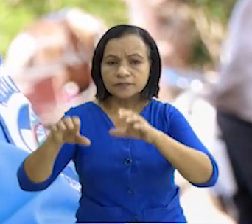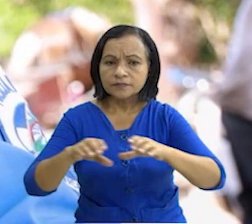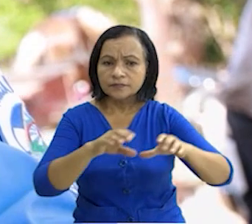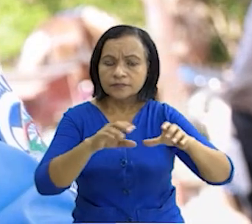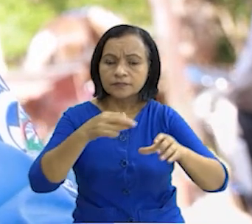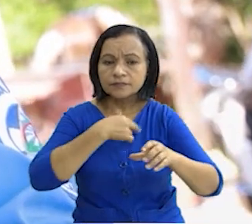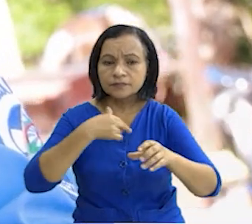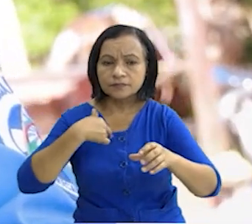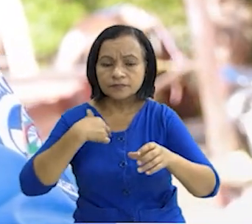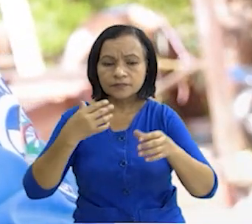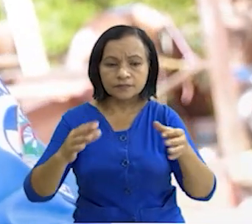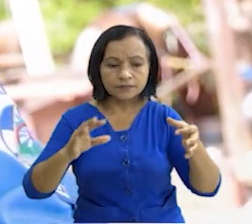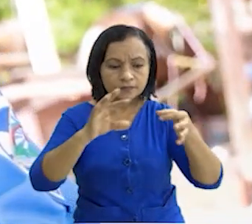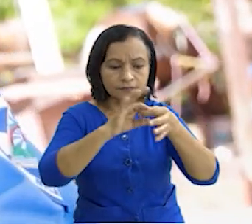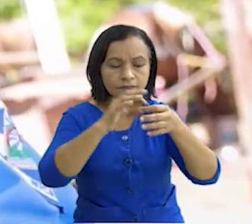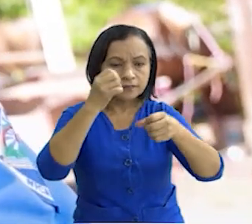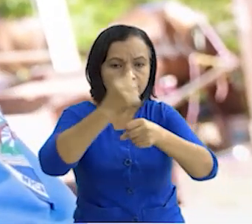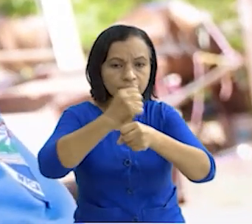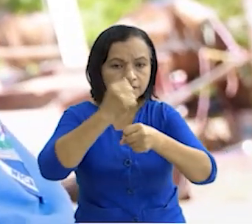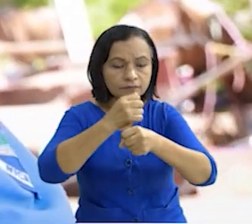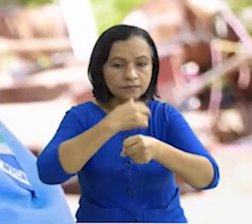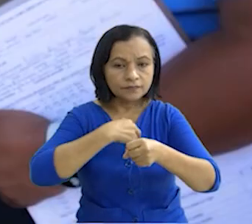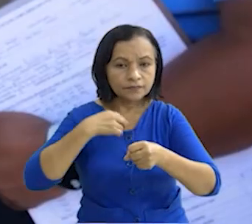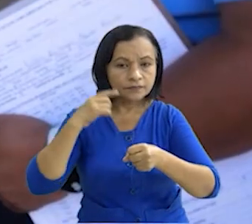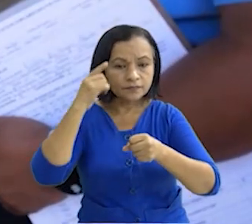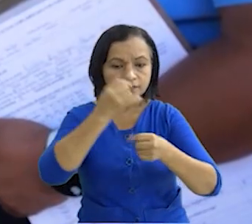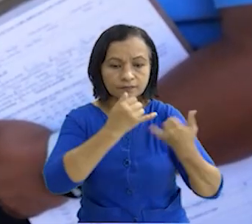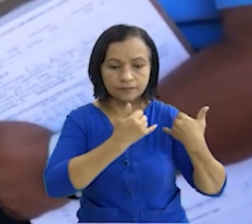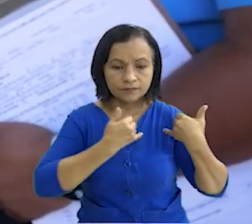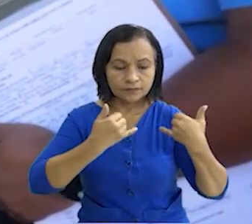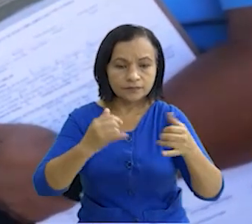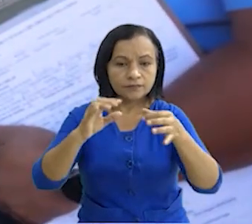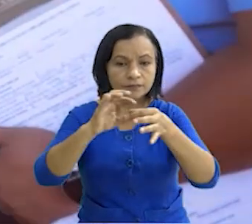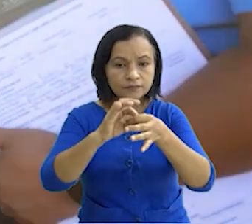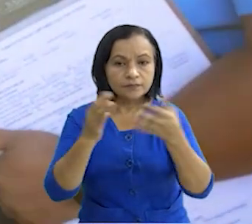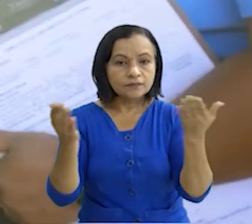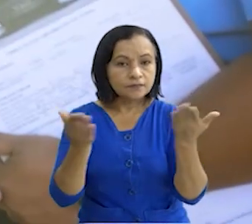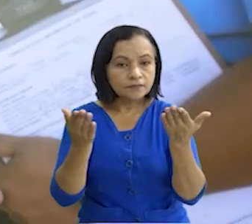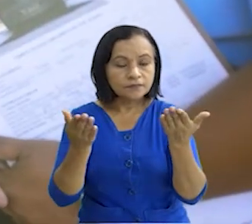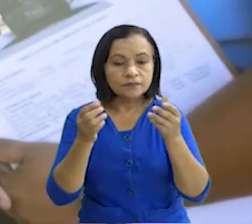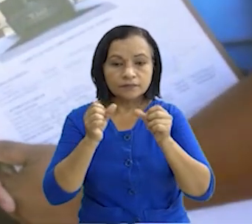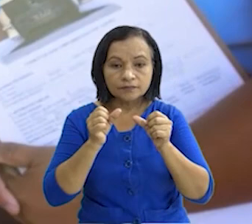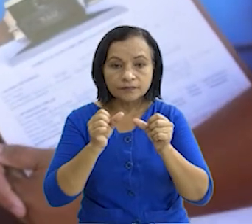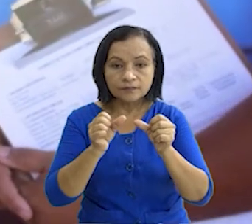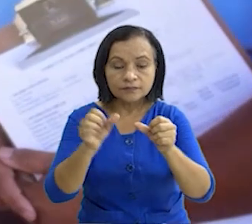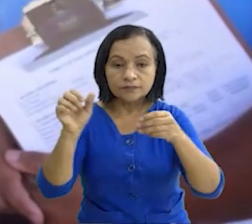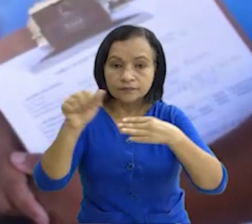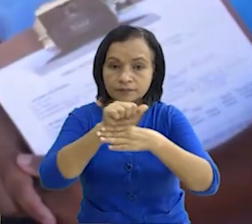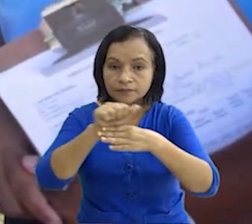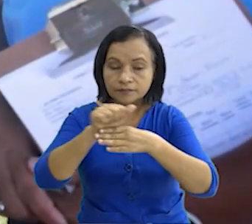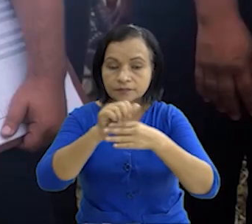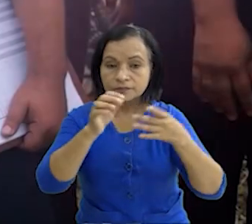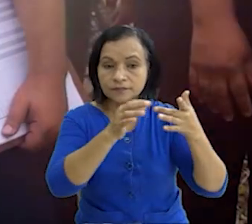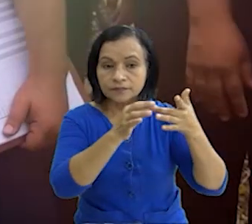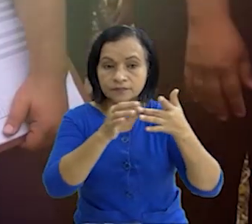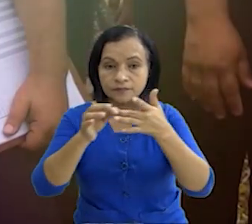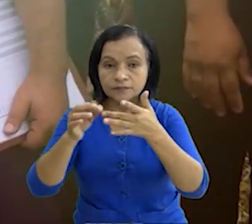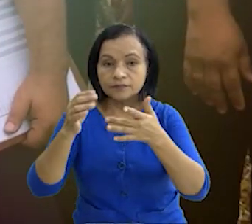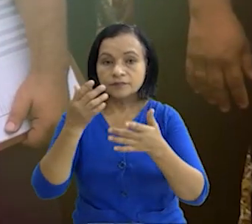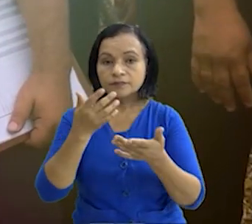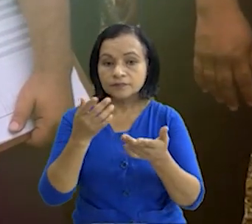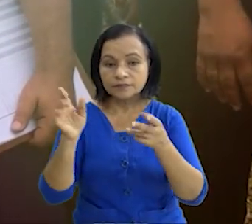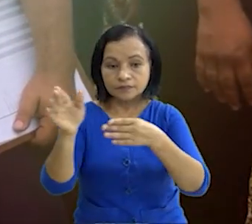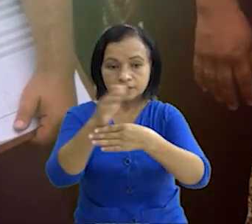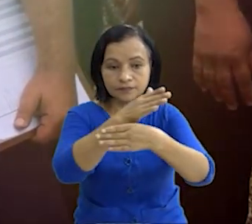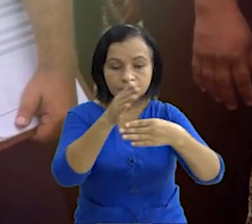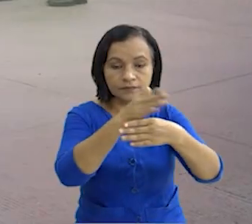se destacó los lazos de trabajo desarrollado entre ambas instituciones, así como el seguimiento a la preparación especializada que reciben